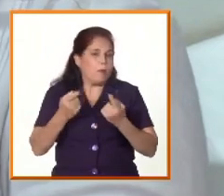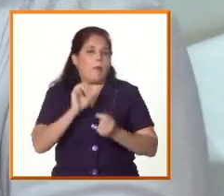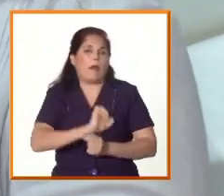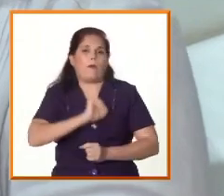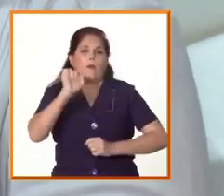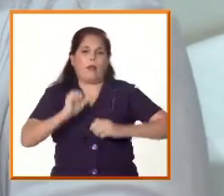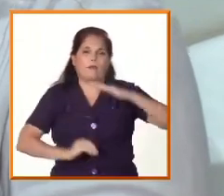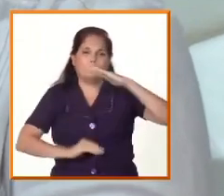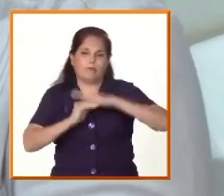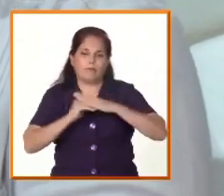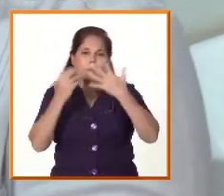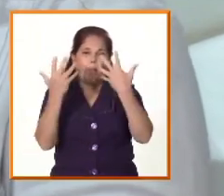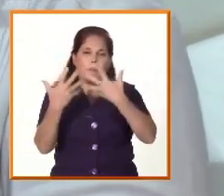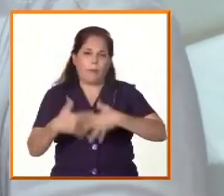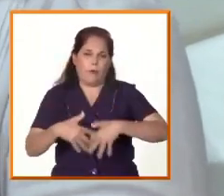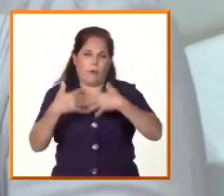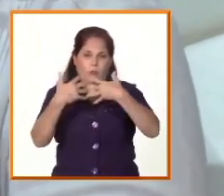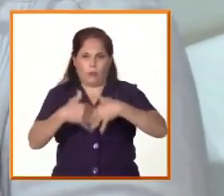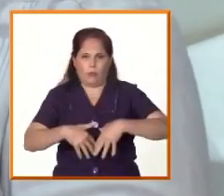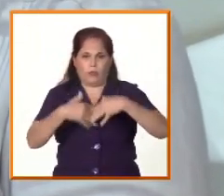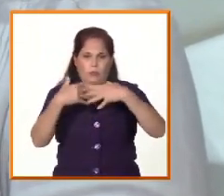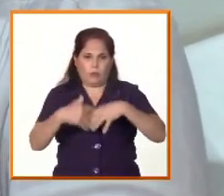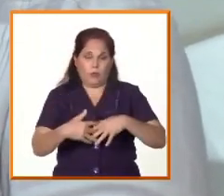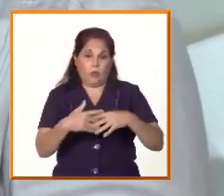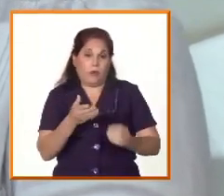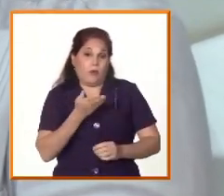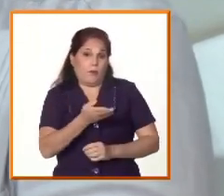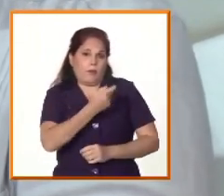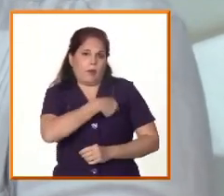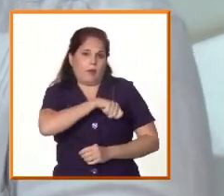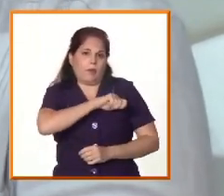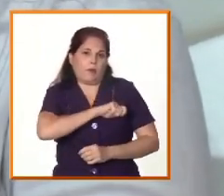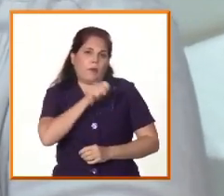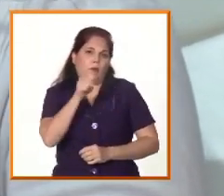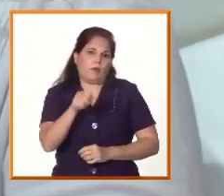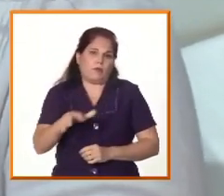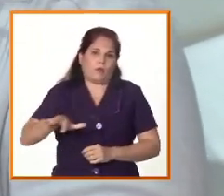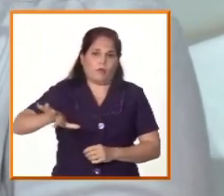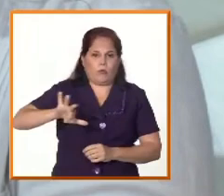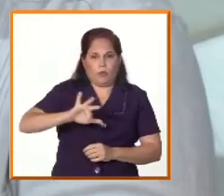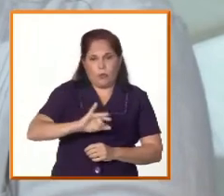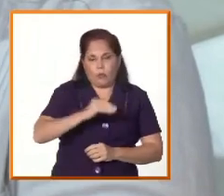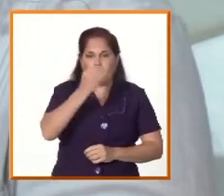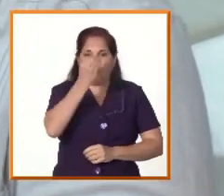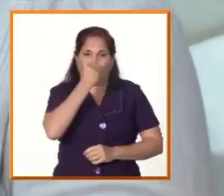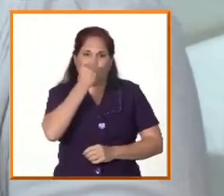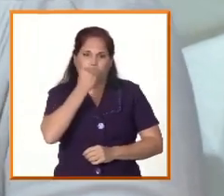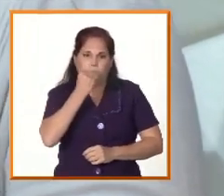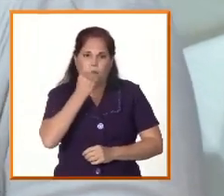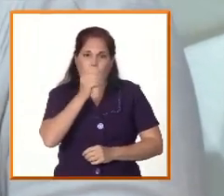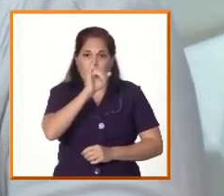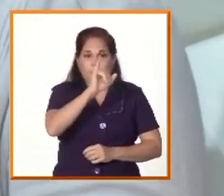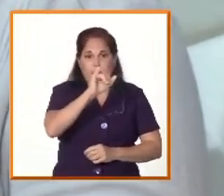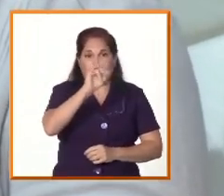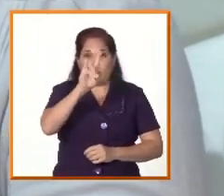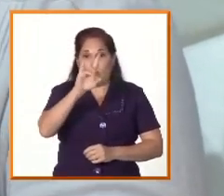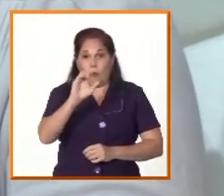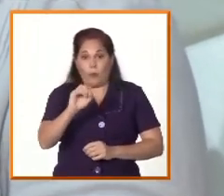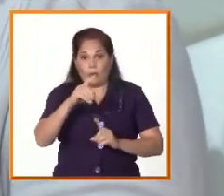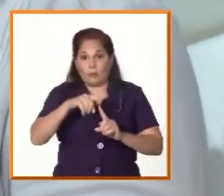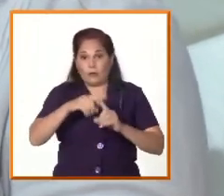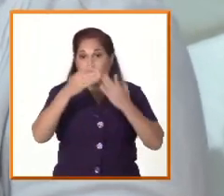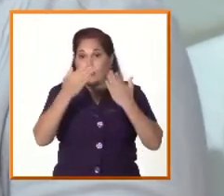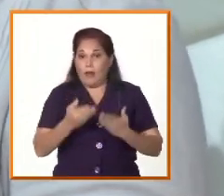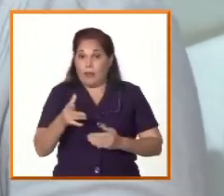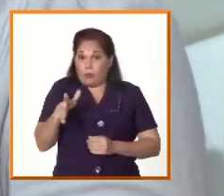capacidad productiva de la demanda diaria la demanda diaria para estos consumo son 690 toneladas diarias de